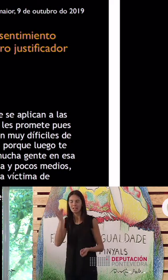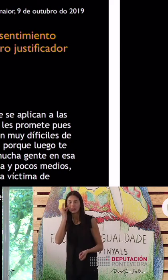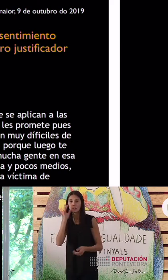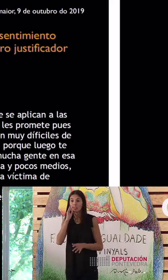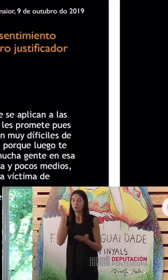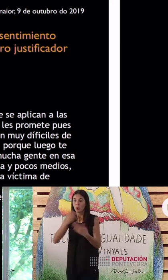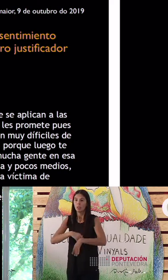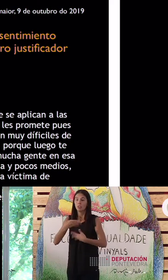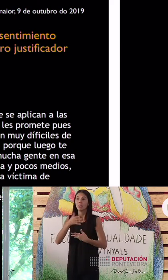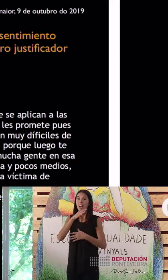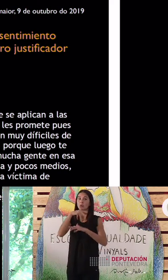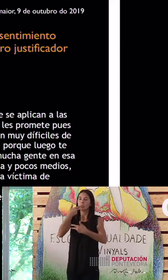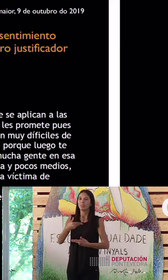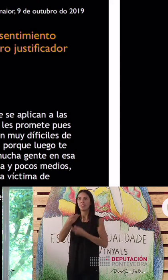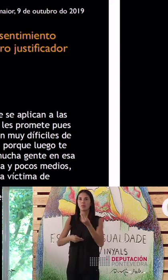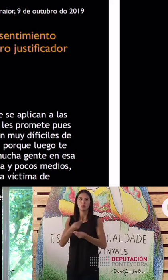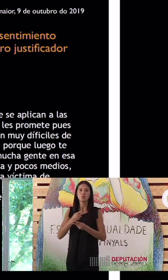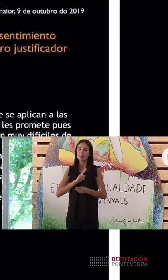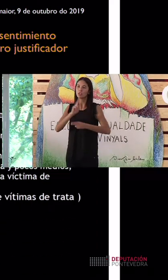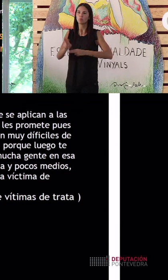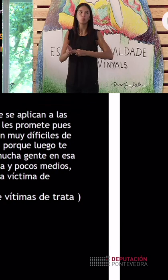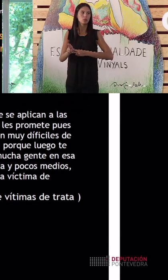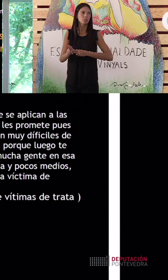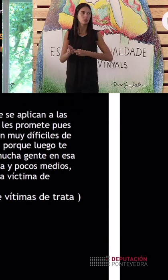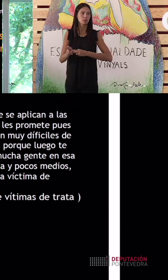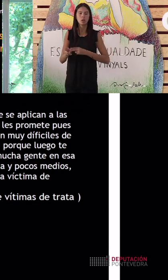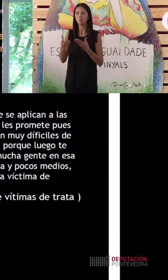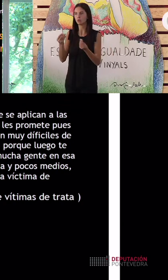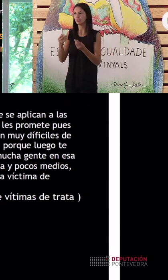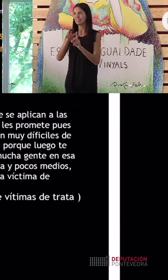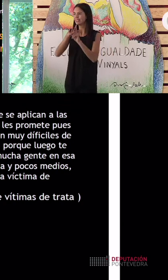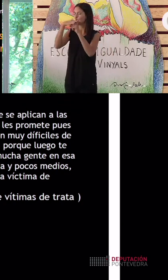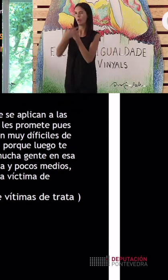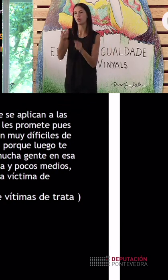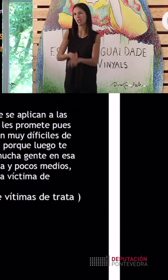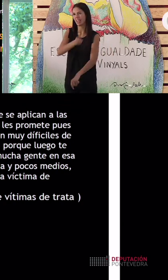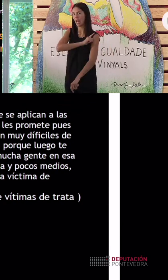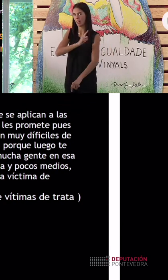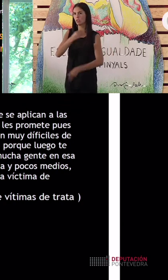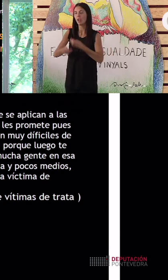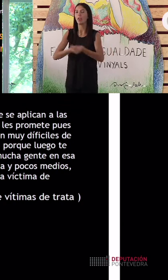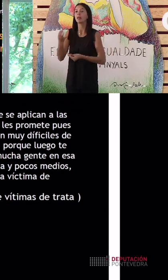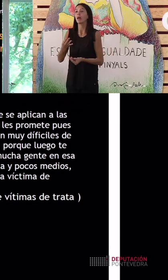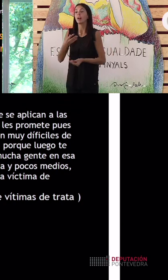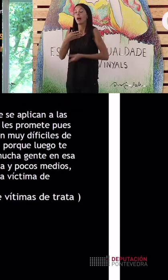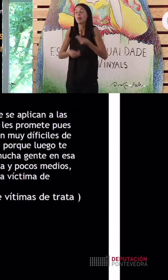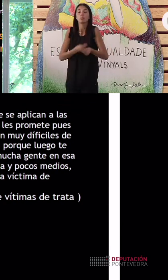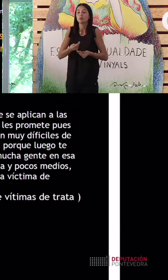estamos facendo... Bueno, aquí é unha resposta que se dá moito, máis en situacións así moi extremas, non? Se fai o que se